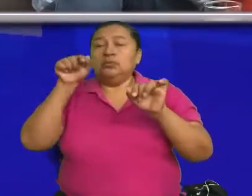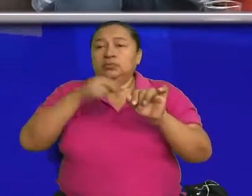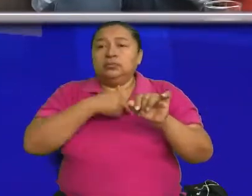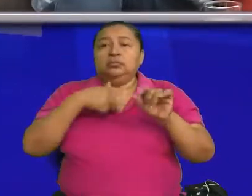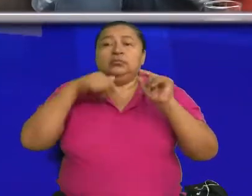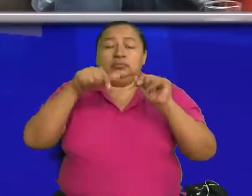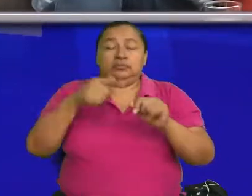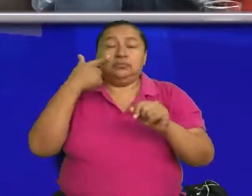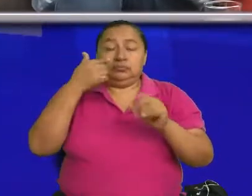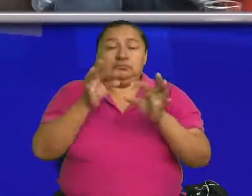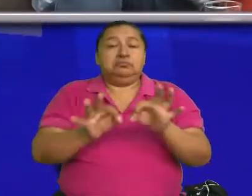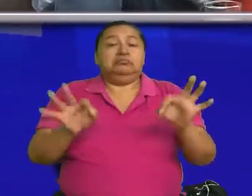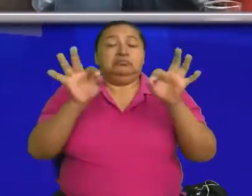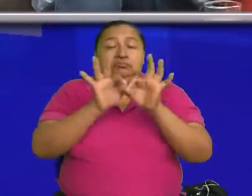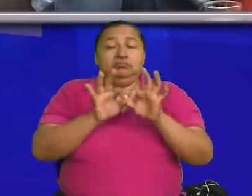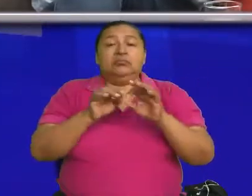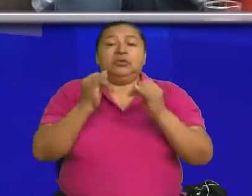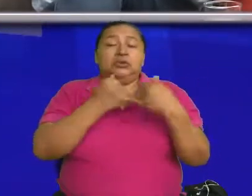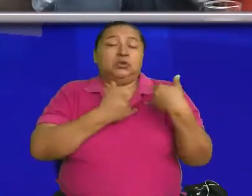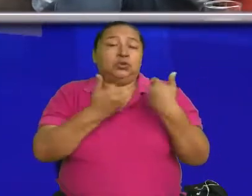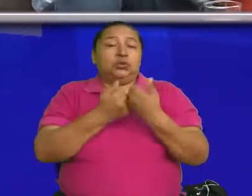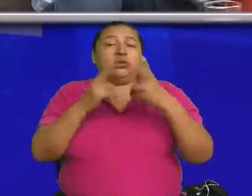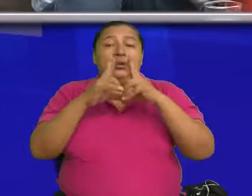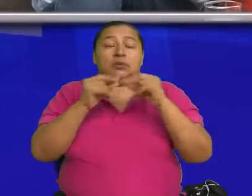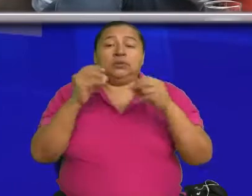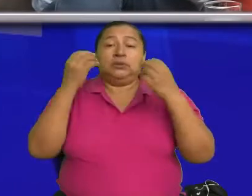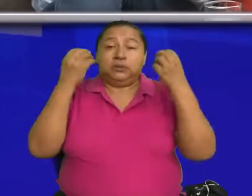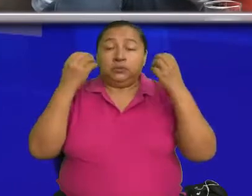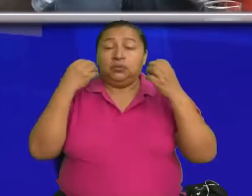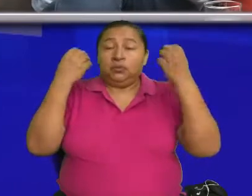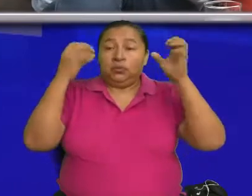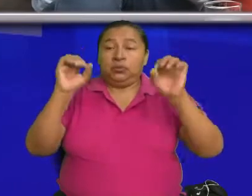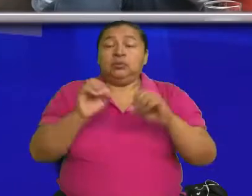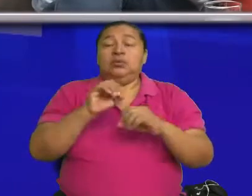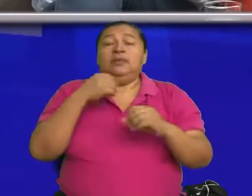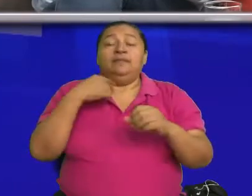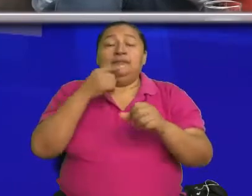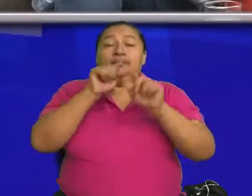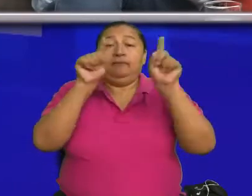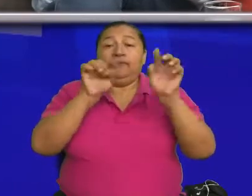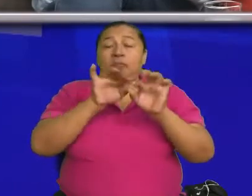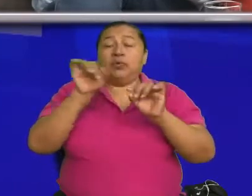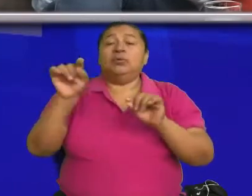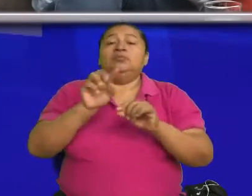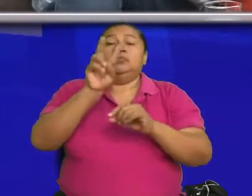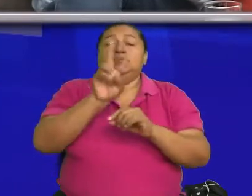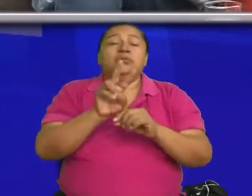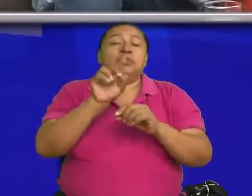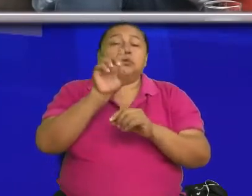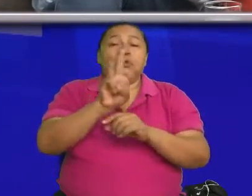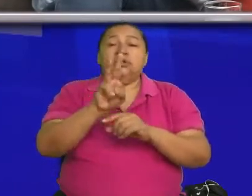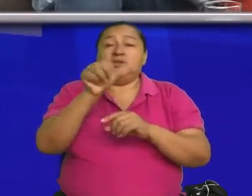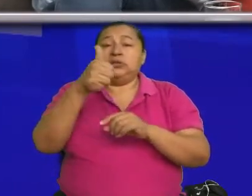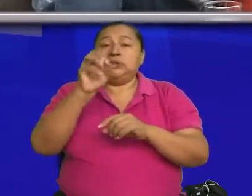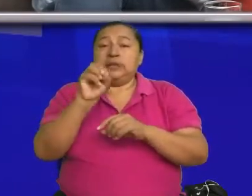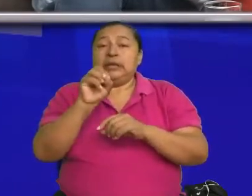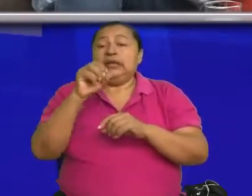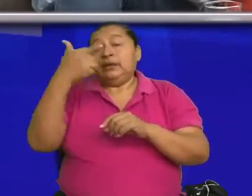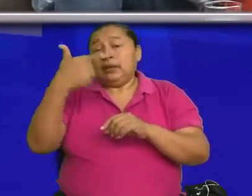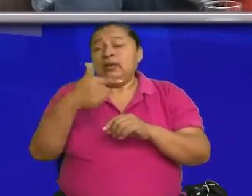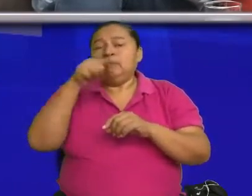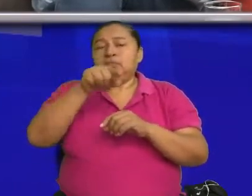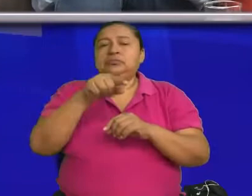con el Instituto Nicaragüense de Cultura. Visita virtual, 360 grados, sitio histórico, Hacienda San Jacinto, en conjunto con la Red de Jóvenes